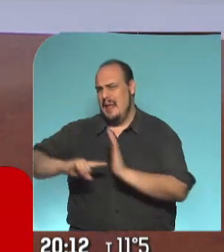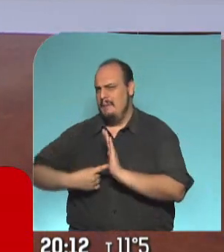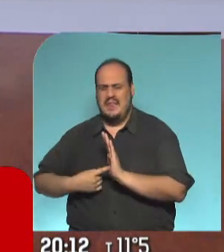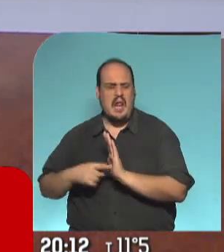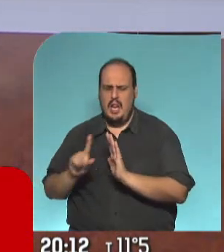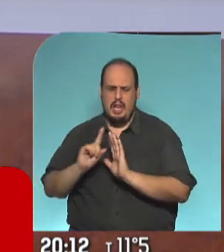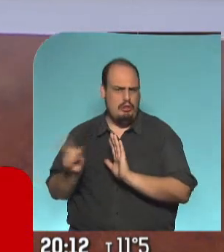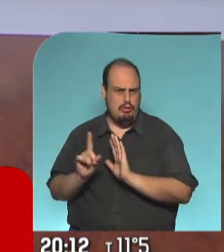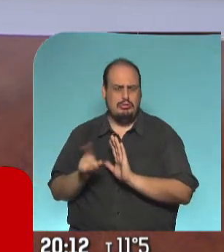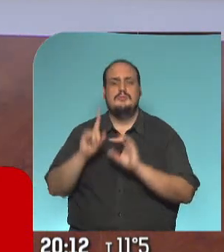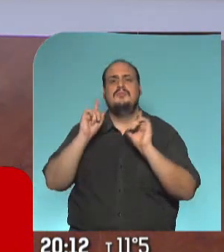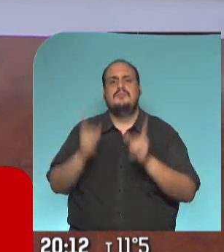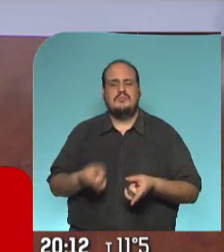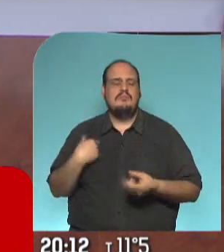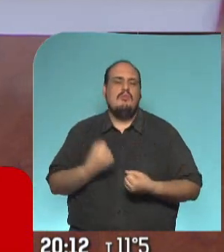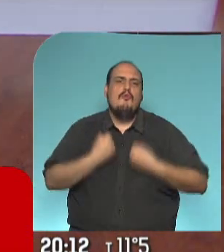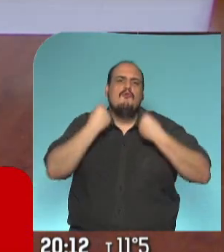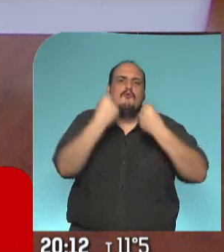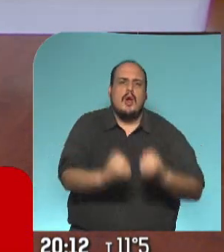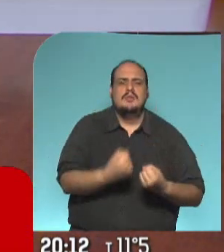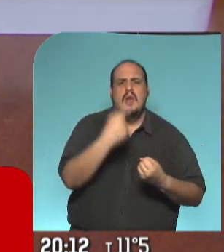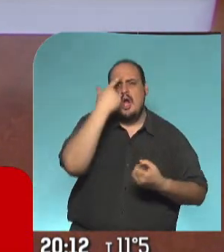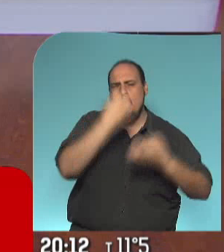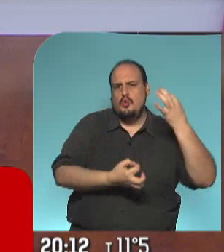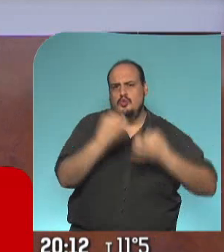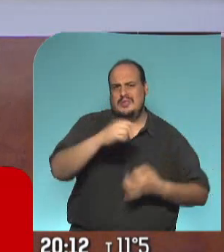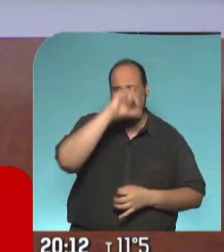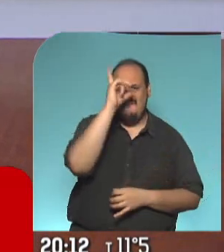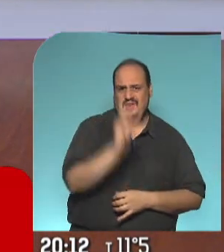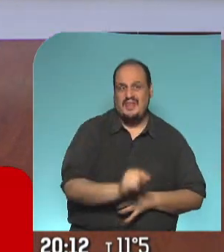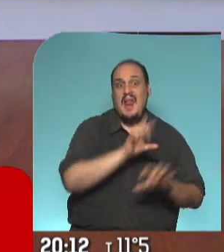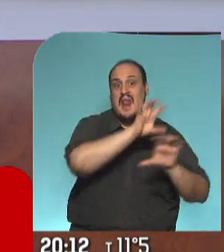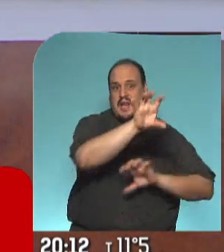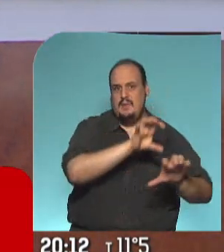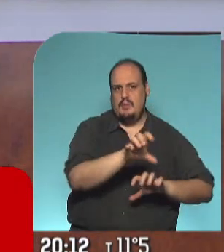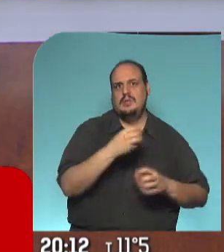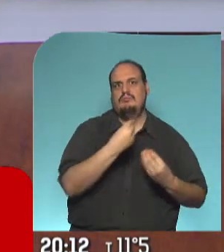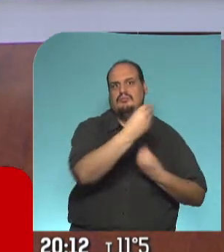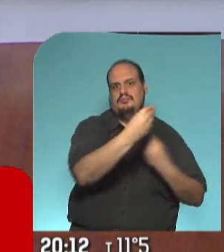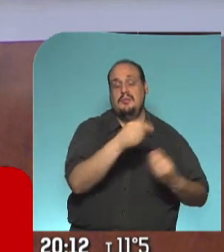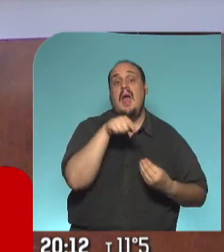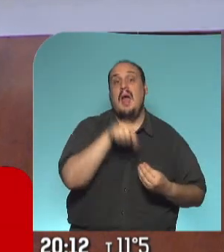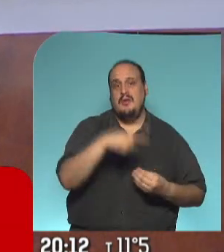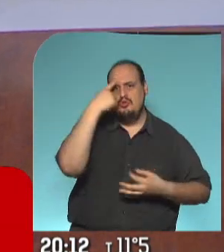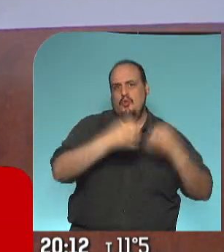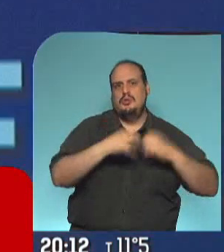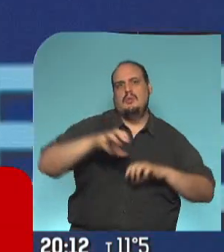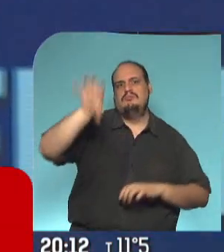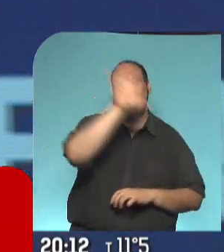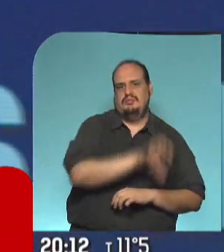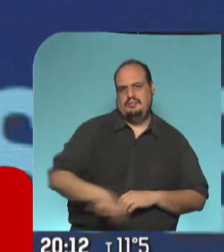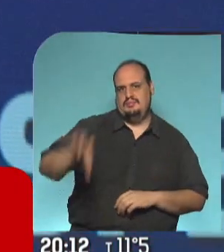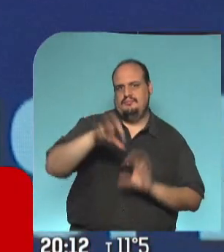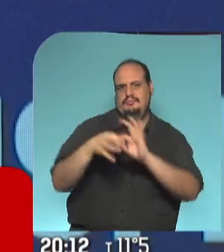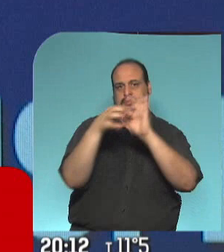el fortalecimiento de la justicia federal en el interior. Todo esto apunta, por supuesto, a descentralizar y a federalizar la justicia. Ahora sí, segunda parte